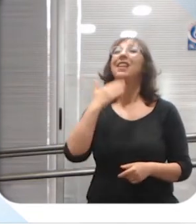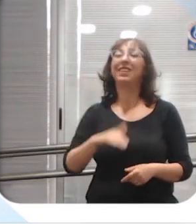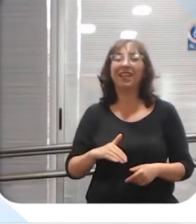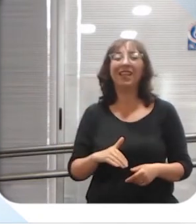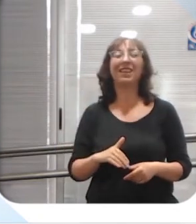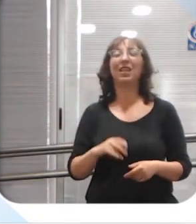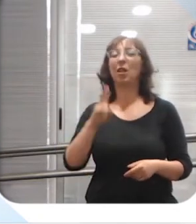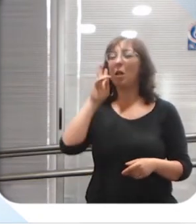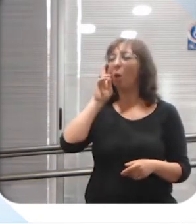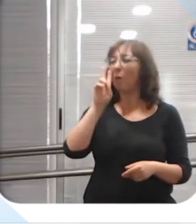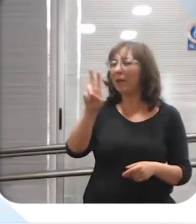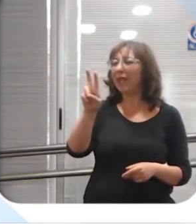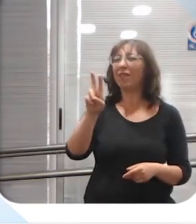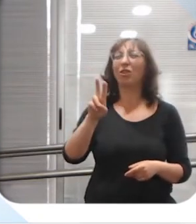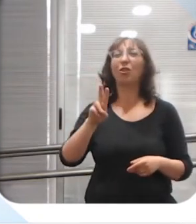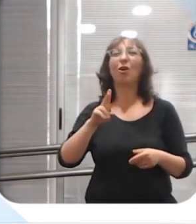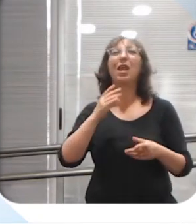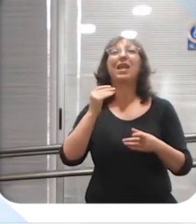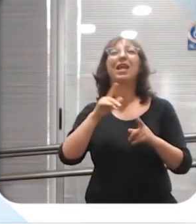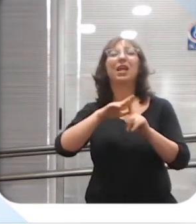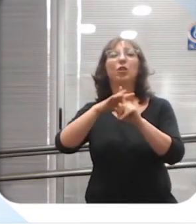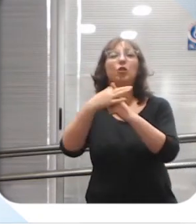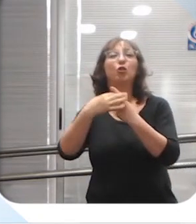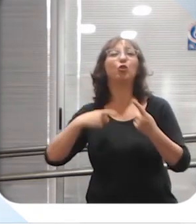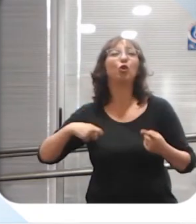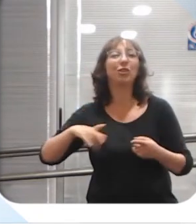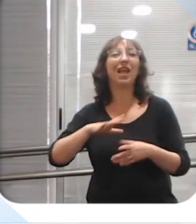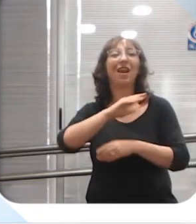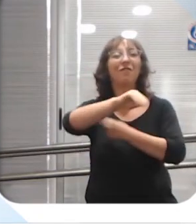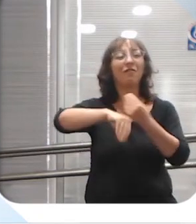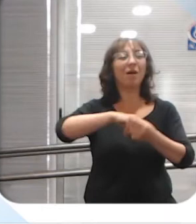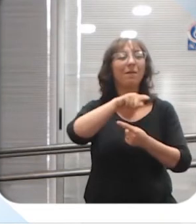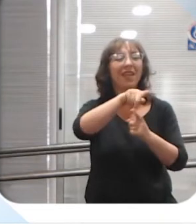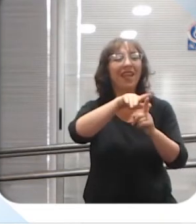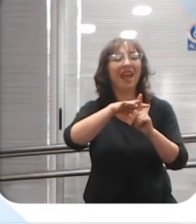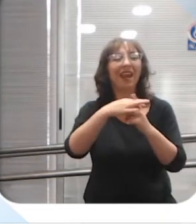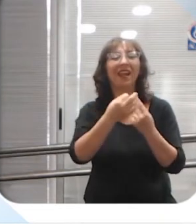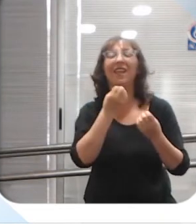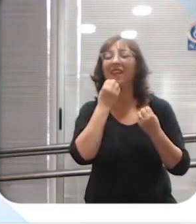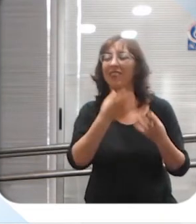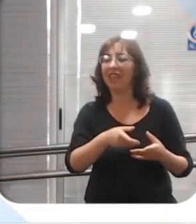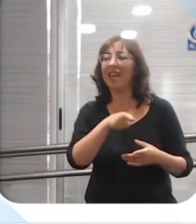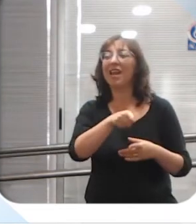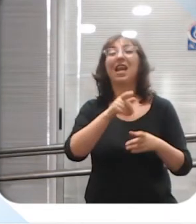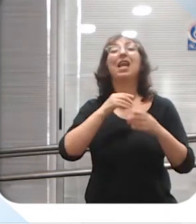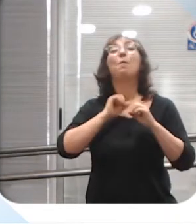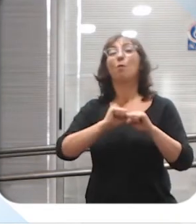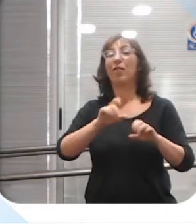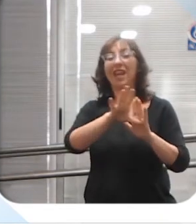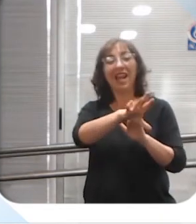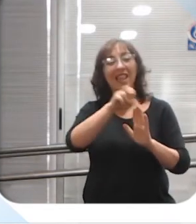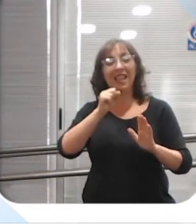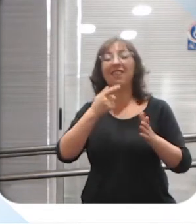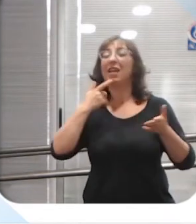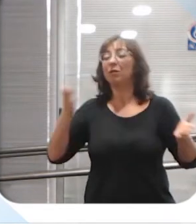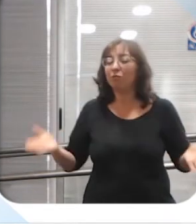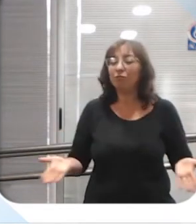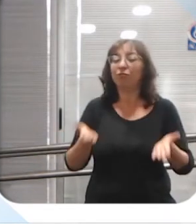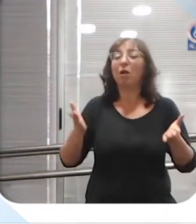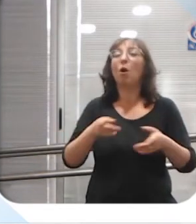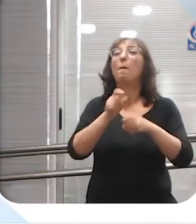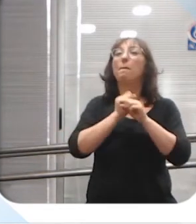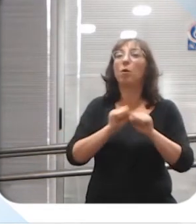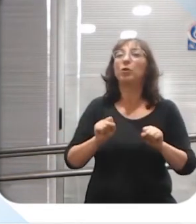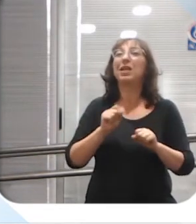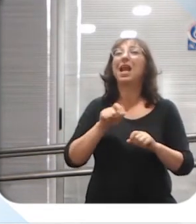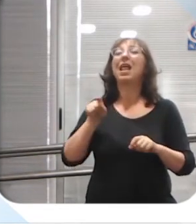entendiendo, de escuchar viendo en qué medio social se mueve, en qué medio familiar se mueve, y tenemos que poder entender y promover sus